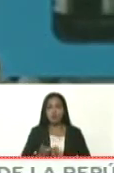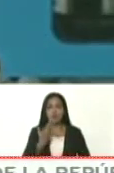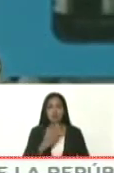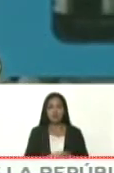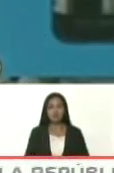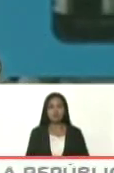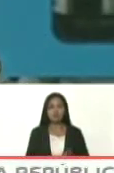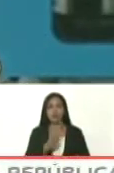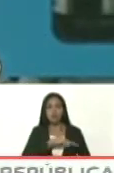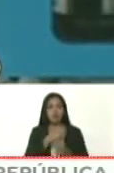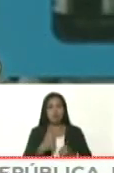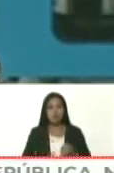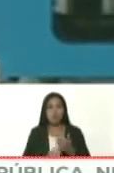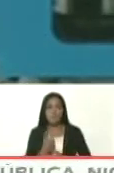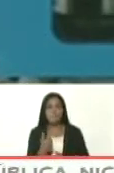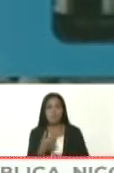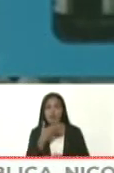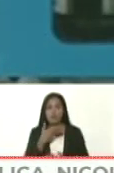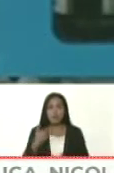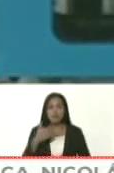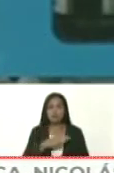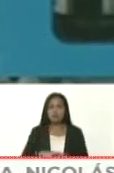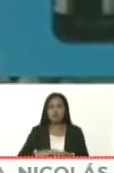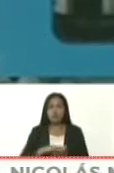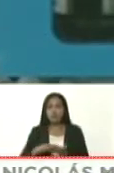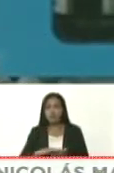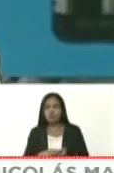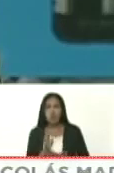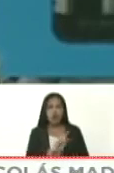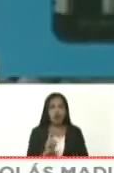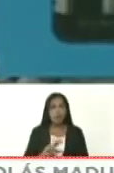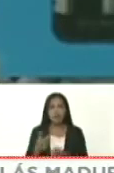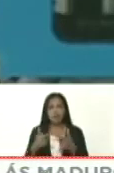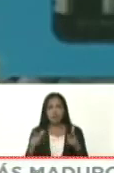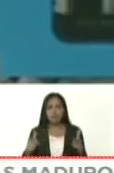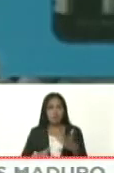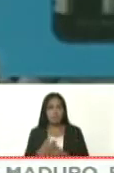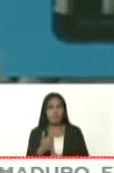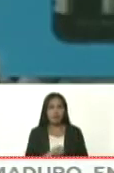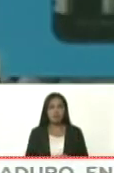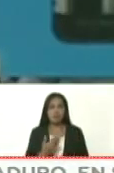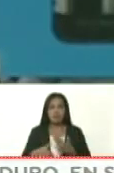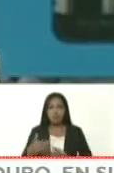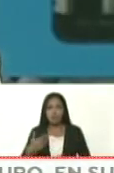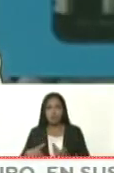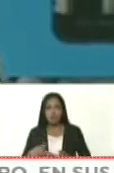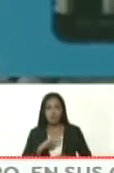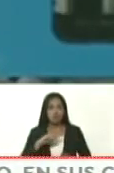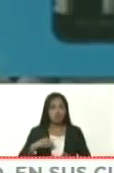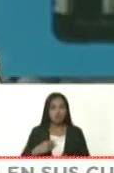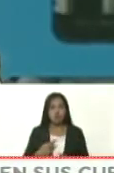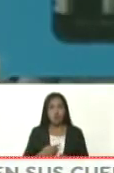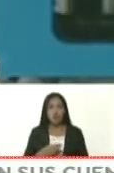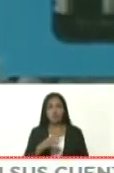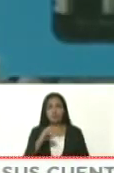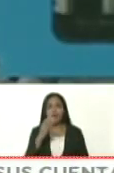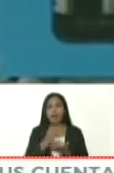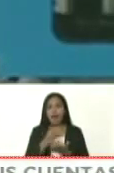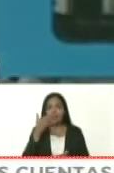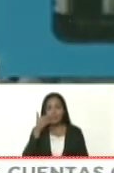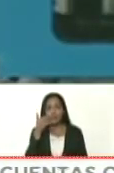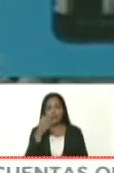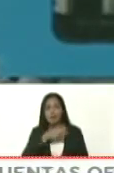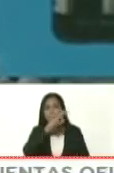sobre el fortalecimiento, mejoría, recuperación, expansión de los servicios de CanTV y